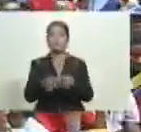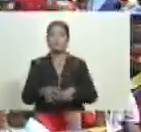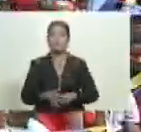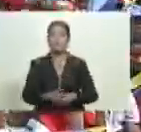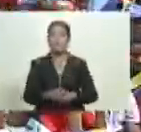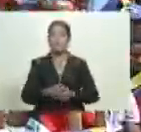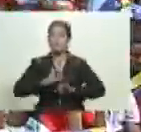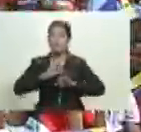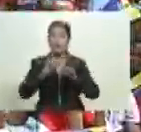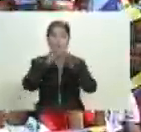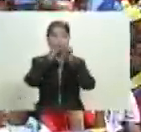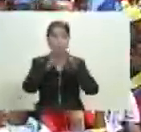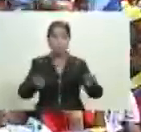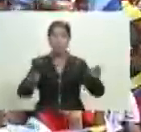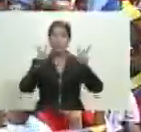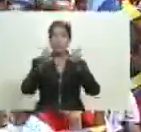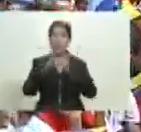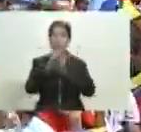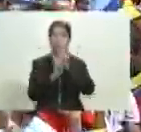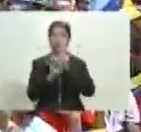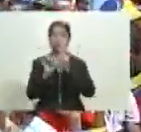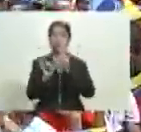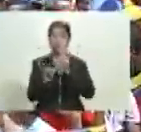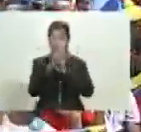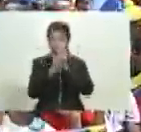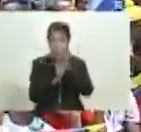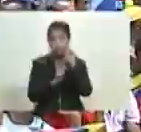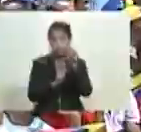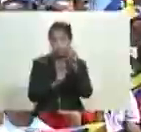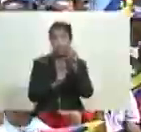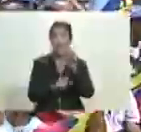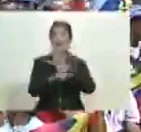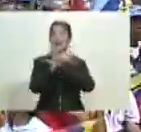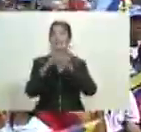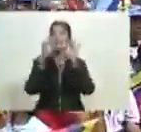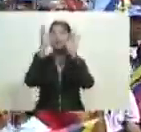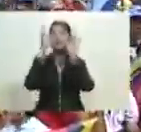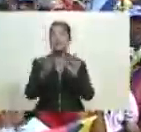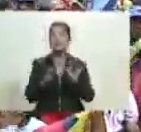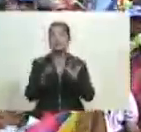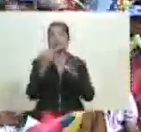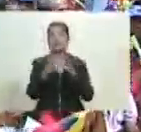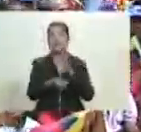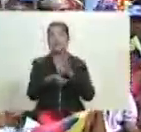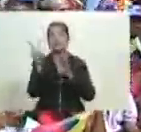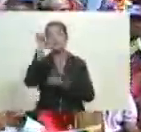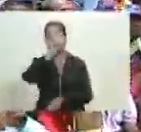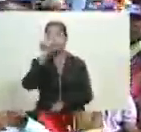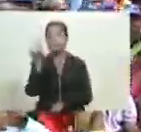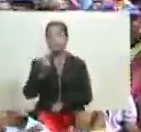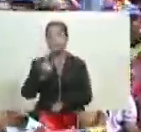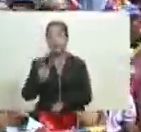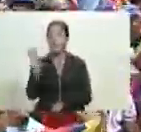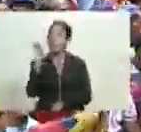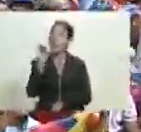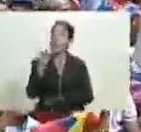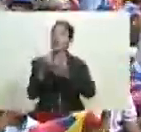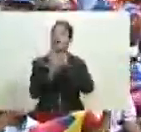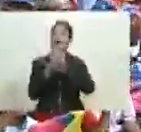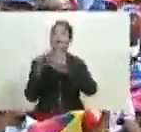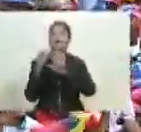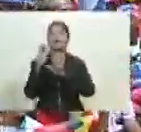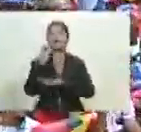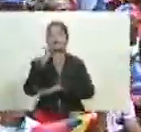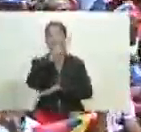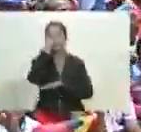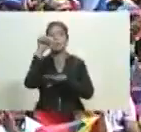Una vez promulgada la nueva Constitución, esta será publicada en la Gaceta Oficial de la República Bolivariana de Venezuela o en la Gaceta de la